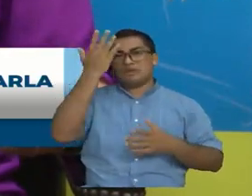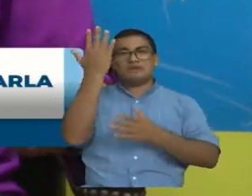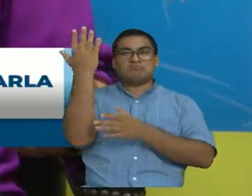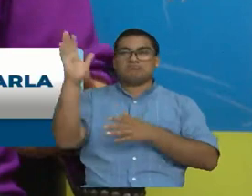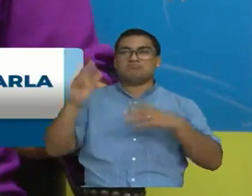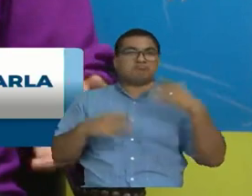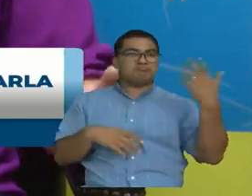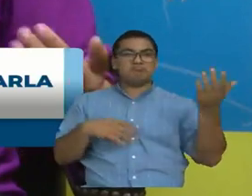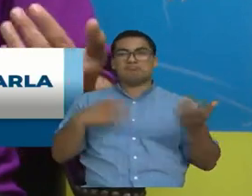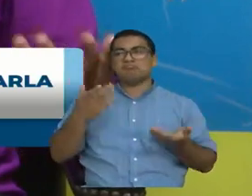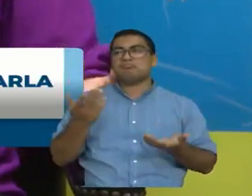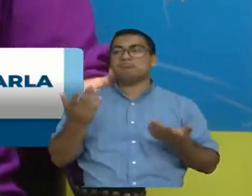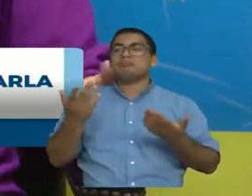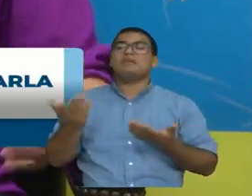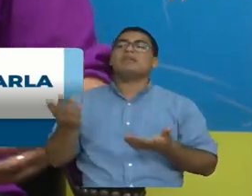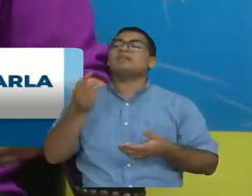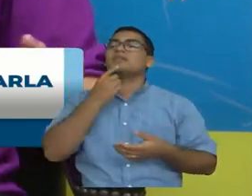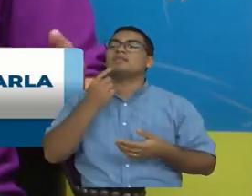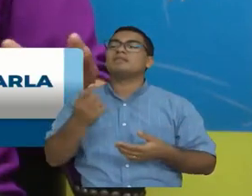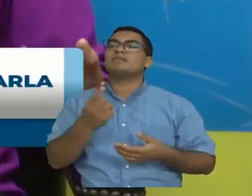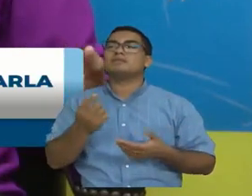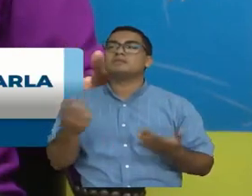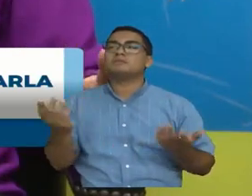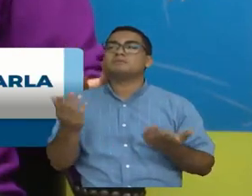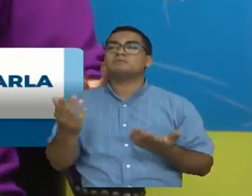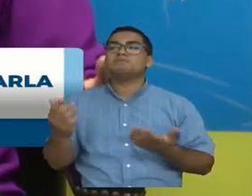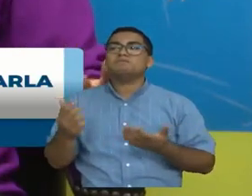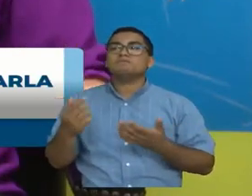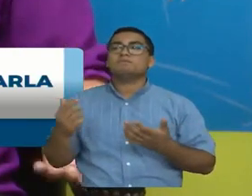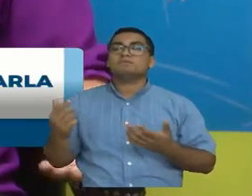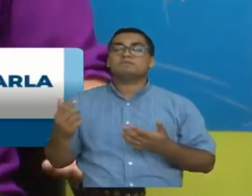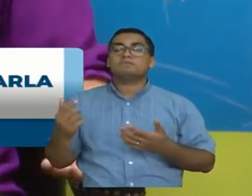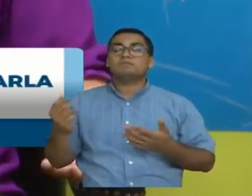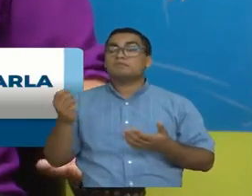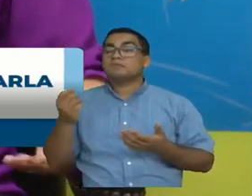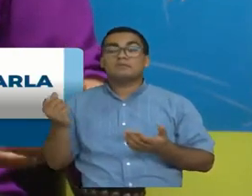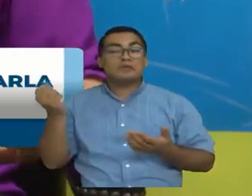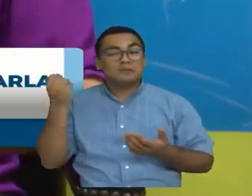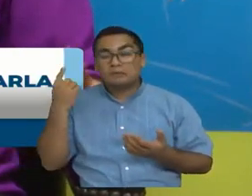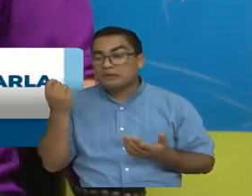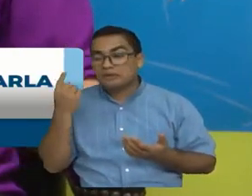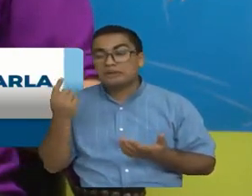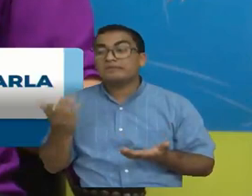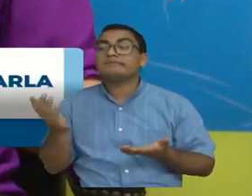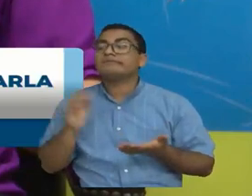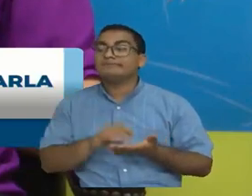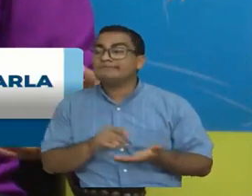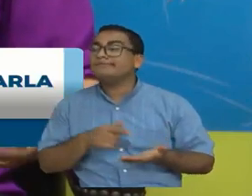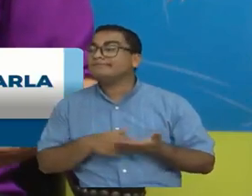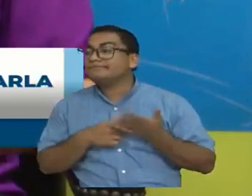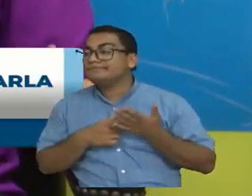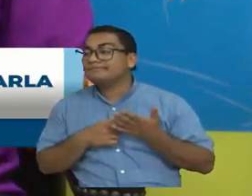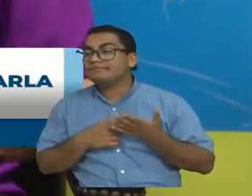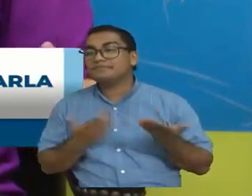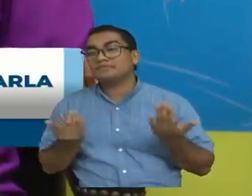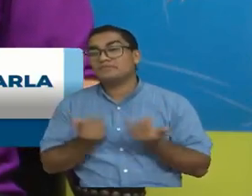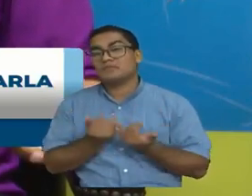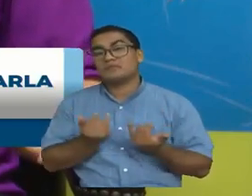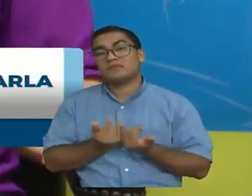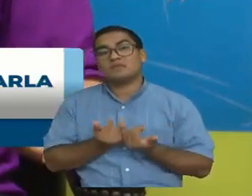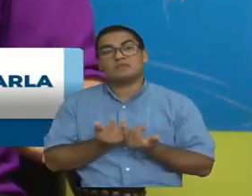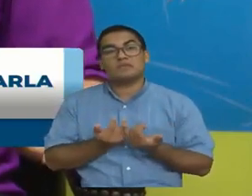pongo a trabajar y le digo, repetí, y no ha comprendido, entonces estamos como gastando